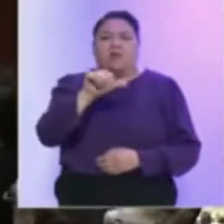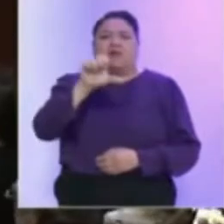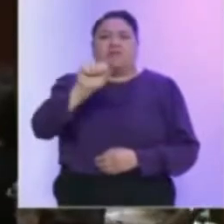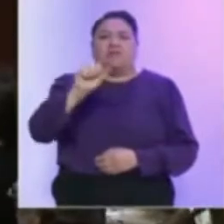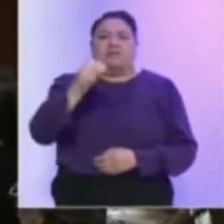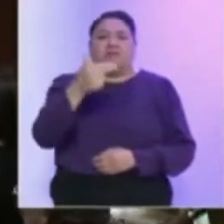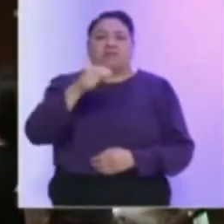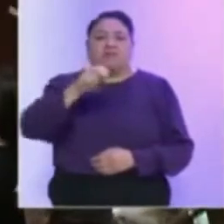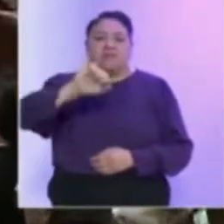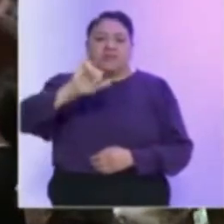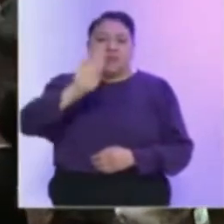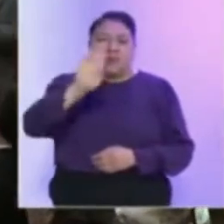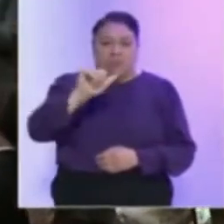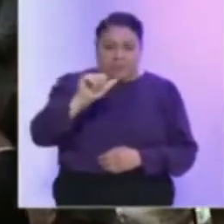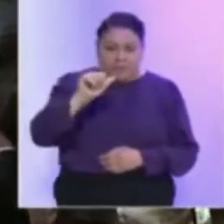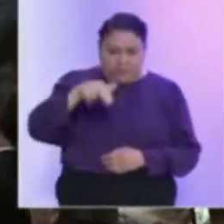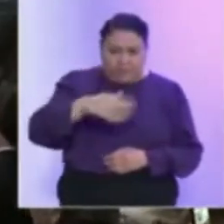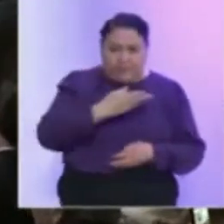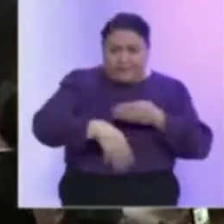pleno.